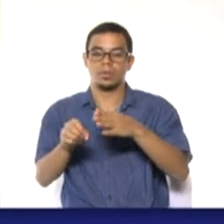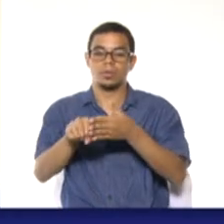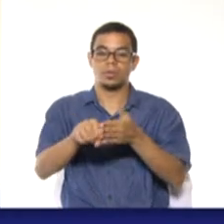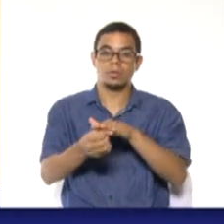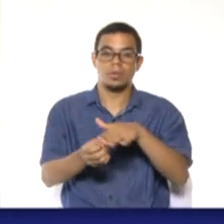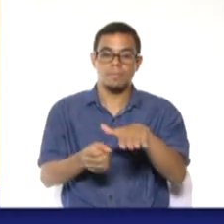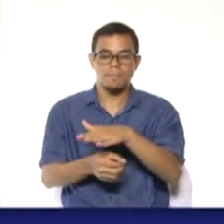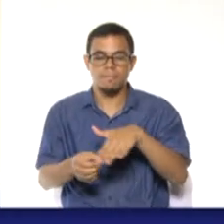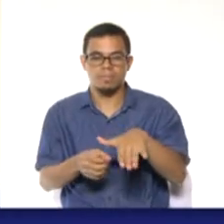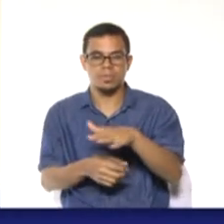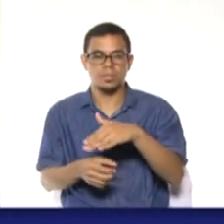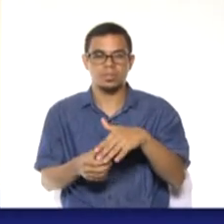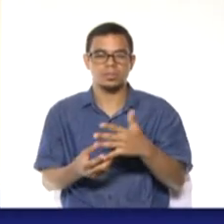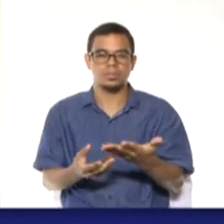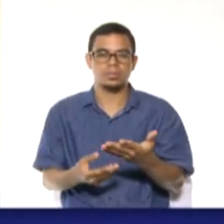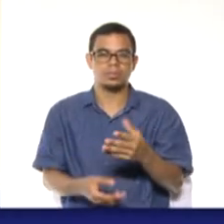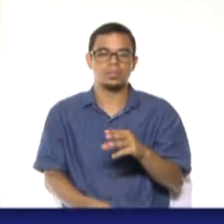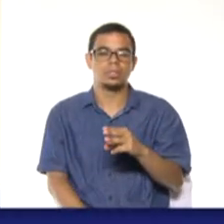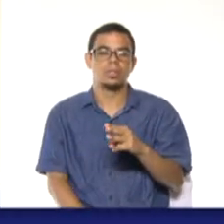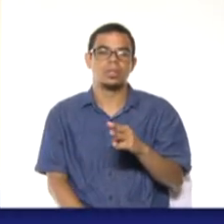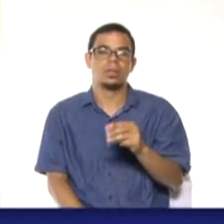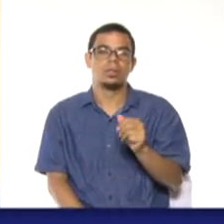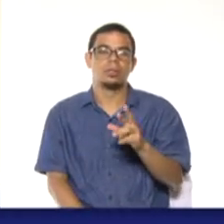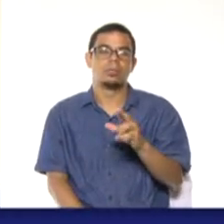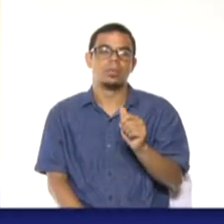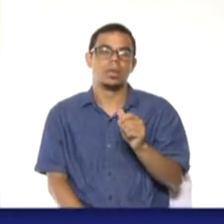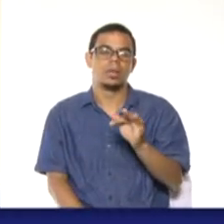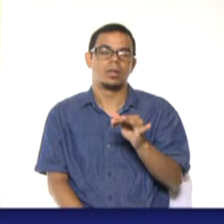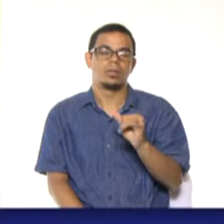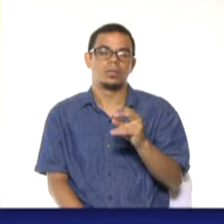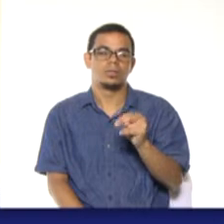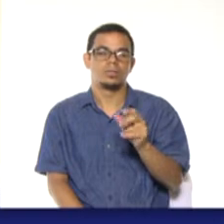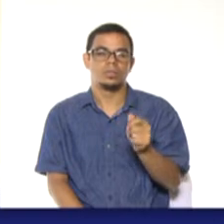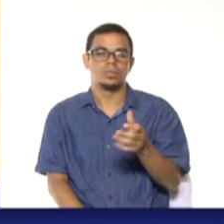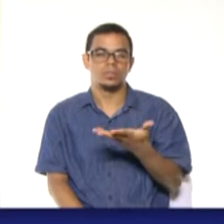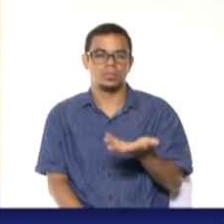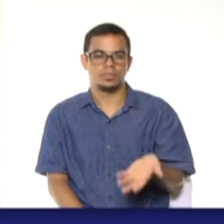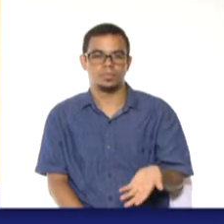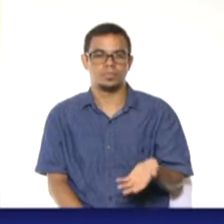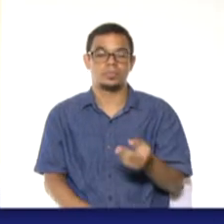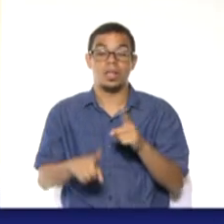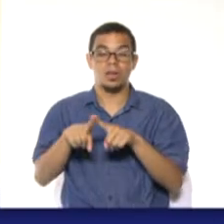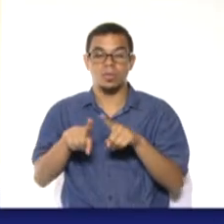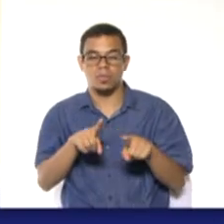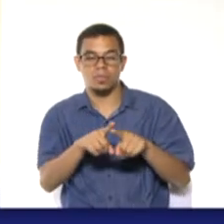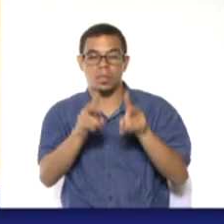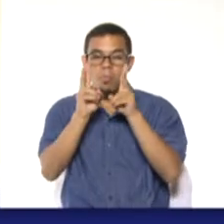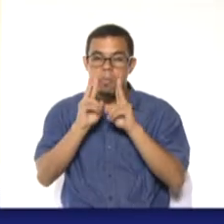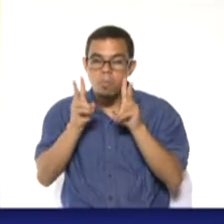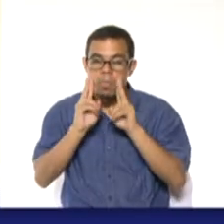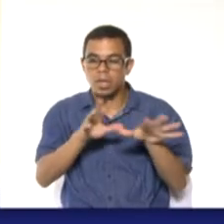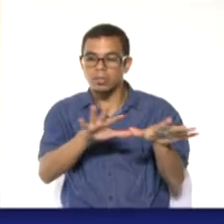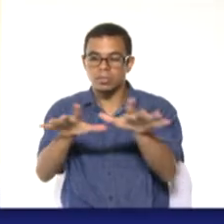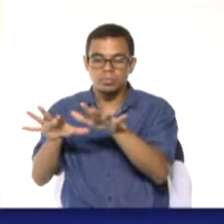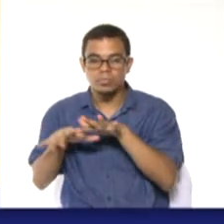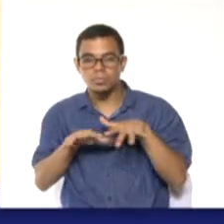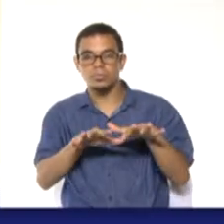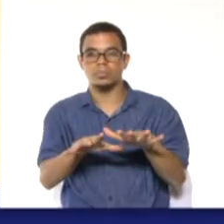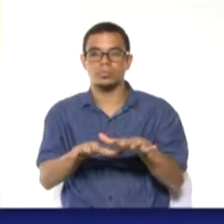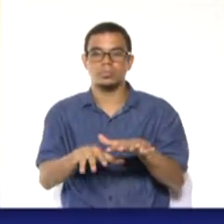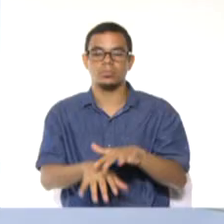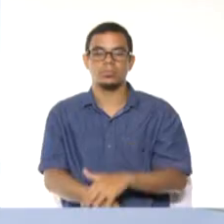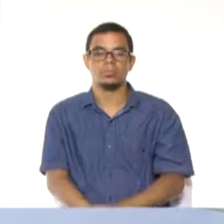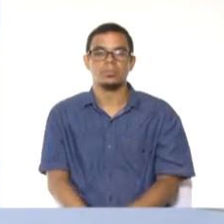los detergentes, gas propano, polietileno o disolventes. Esos compuestos, ¿de dónde